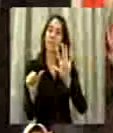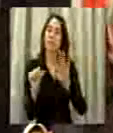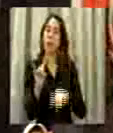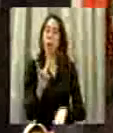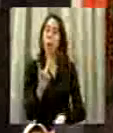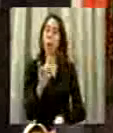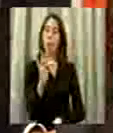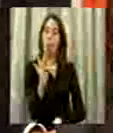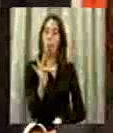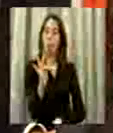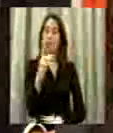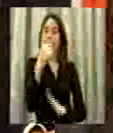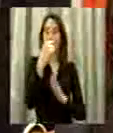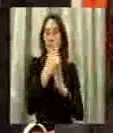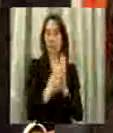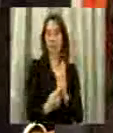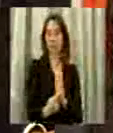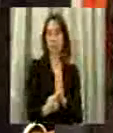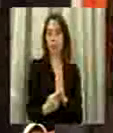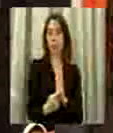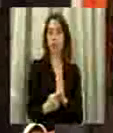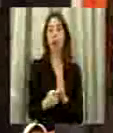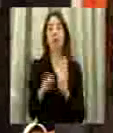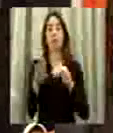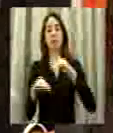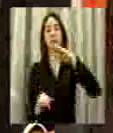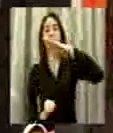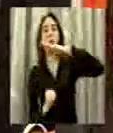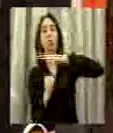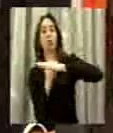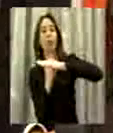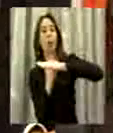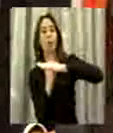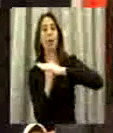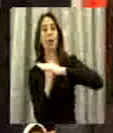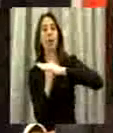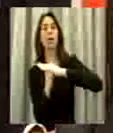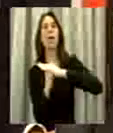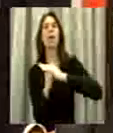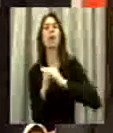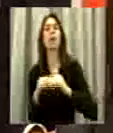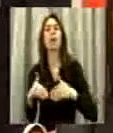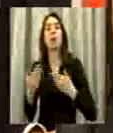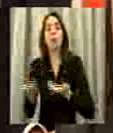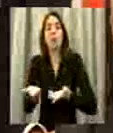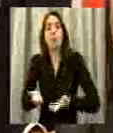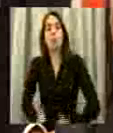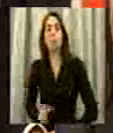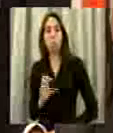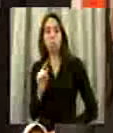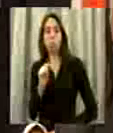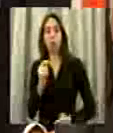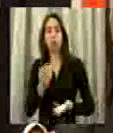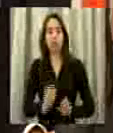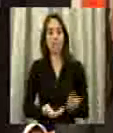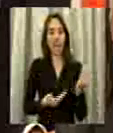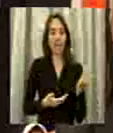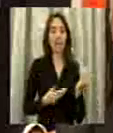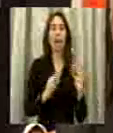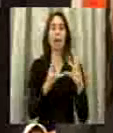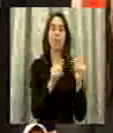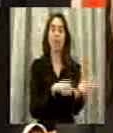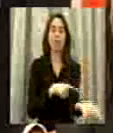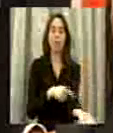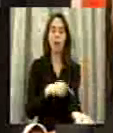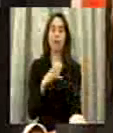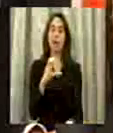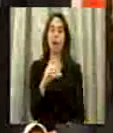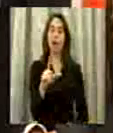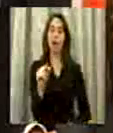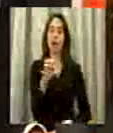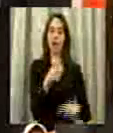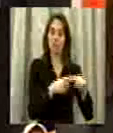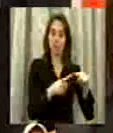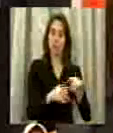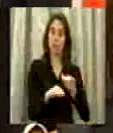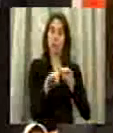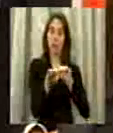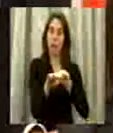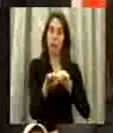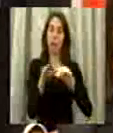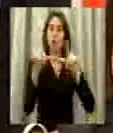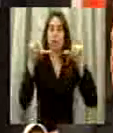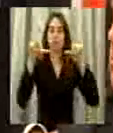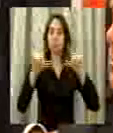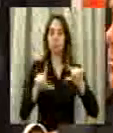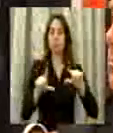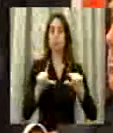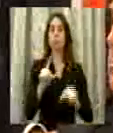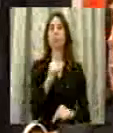UF mensual. El mismo tope del postnatal. Familias de clase media, queremos apoyarlo con una disminución